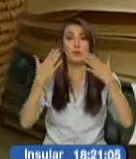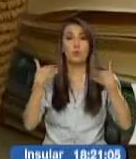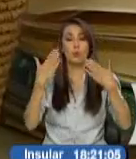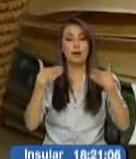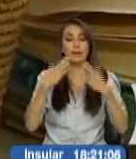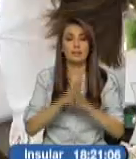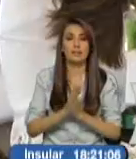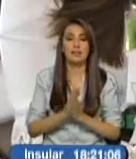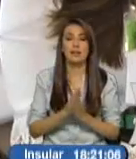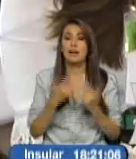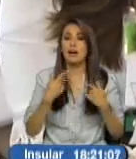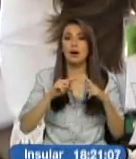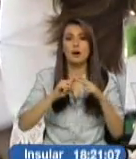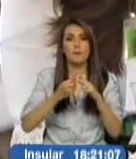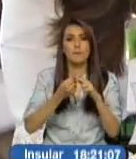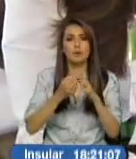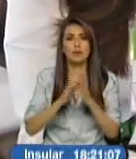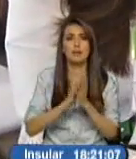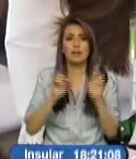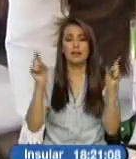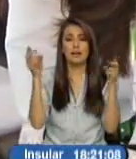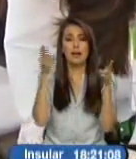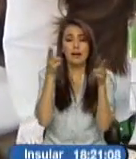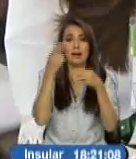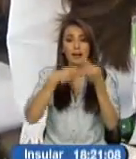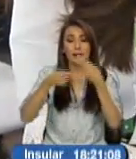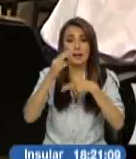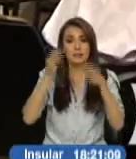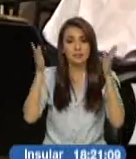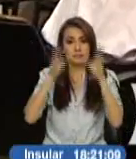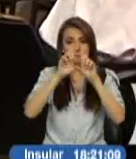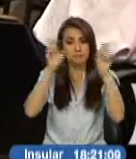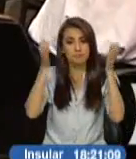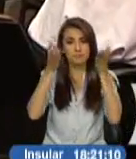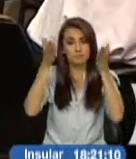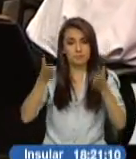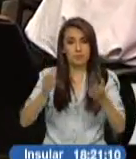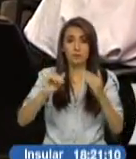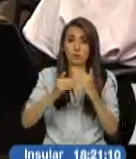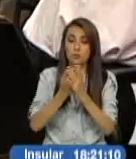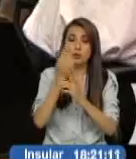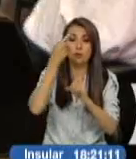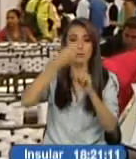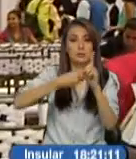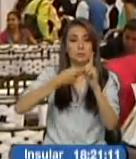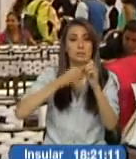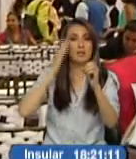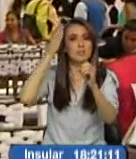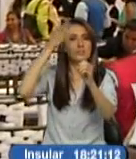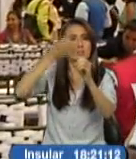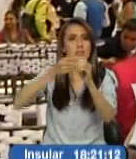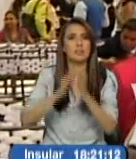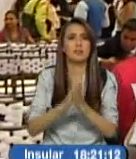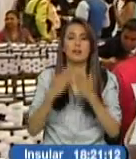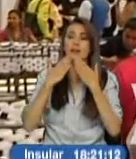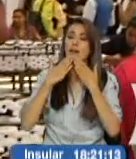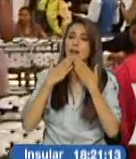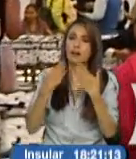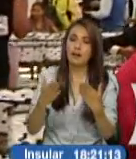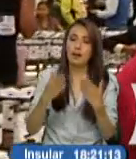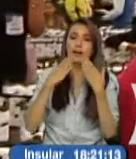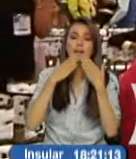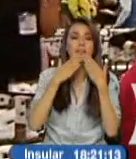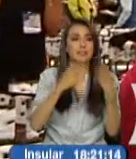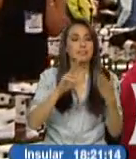este evento que ha permitido a pequeños empresarios ecuatorianos llegar a nuevos mercados. Gracias a ProEcuador